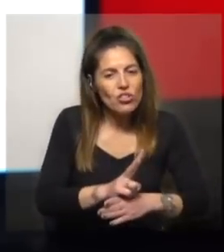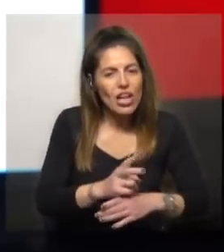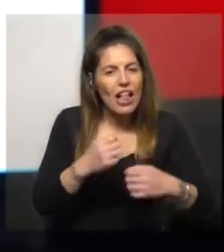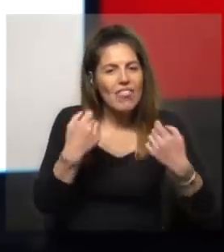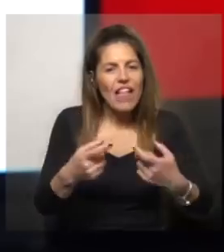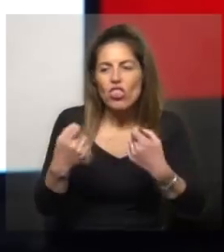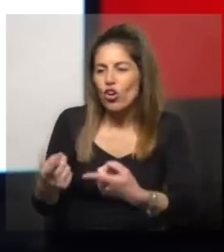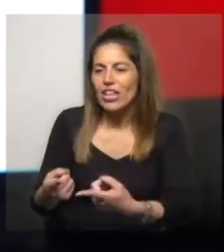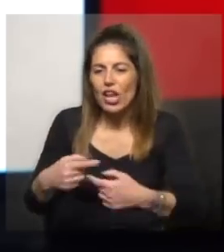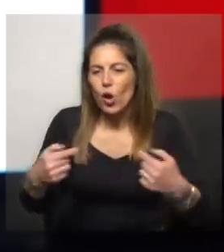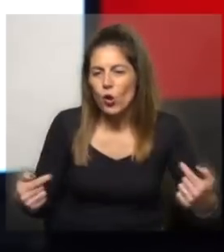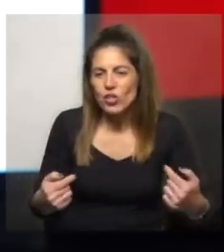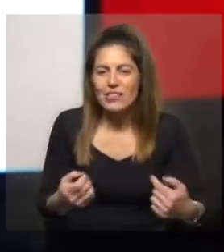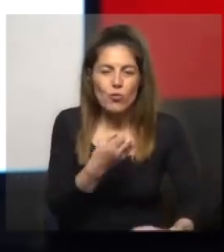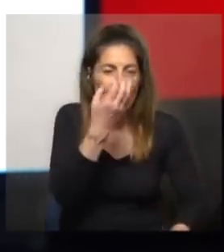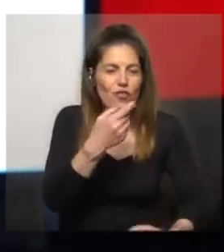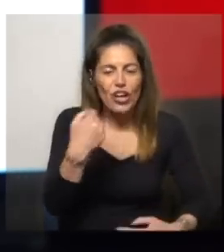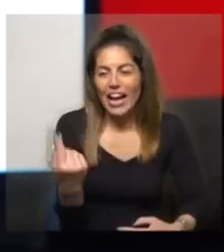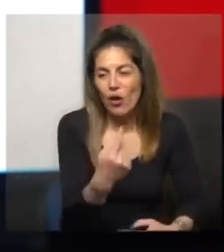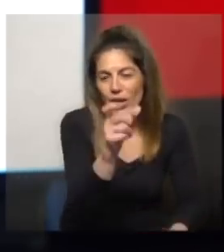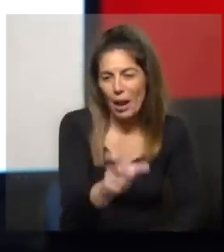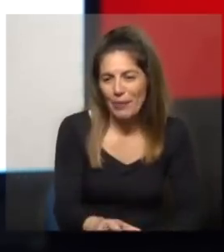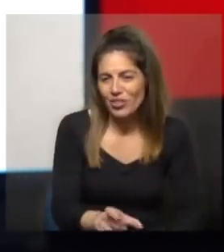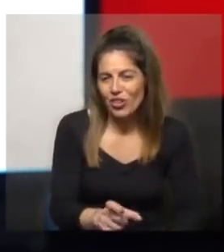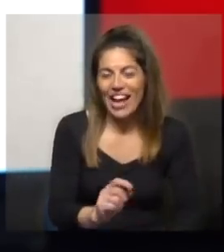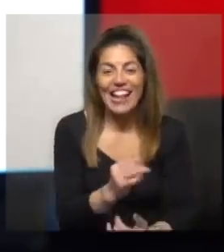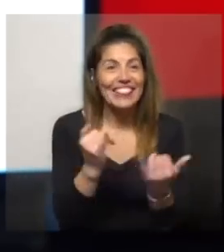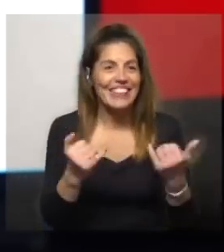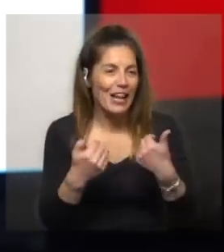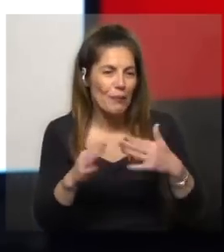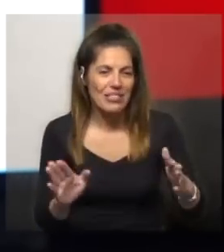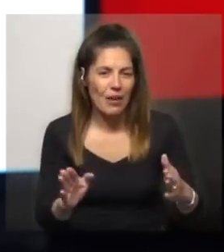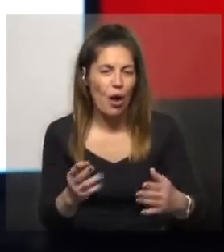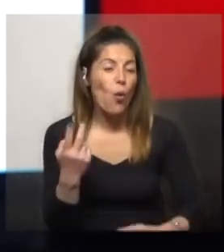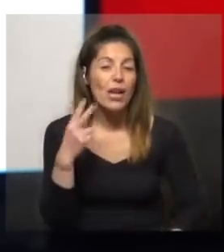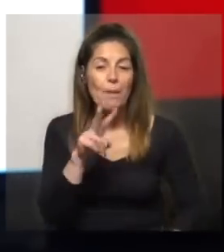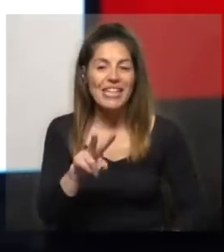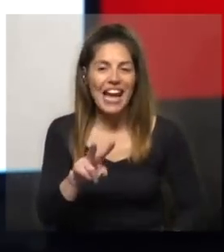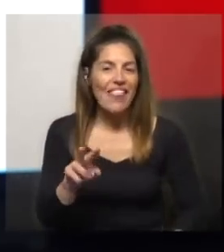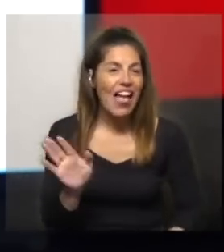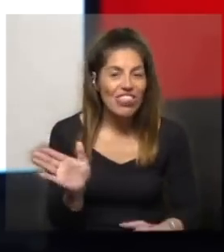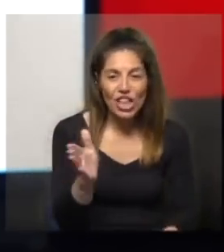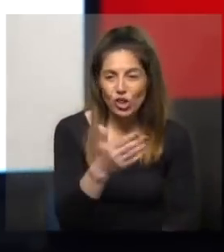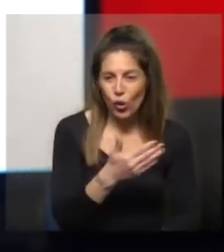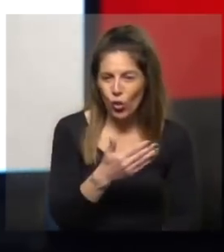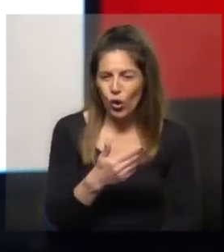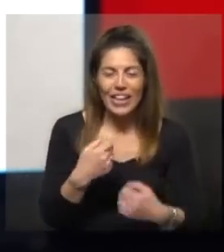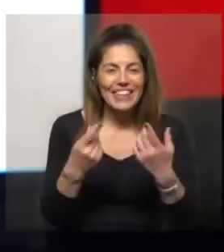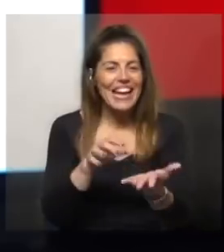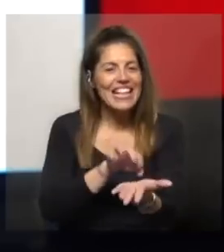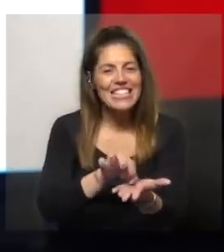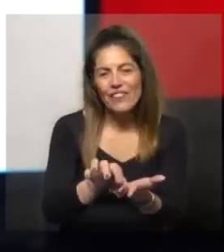un Jazmín a cada persona que iba el día que se inauguraba hay una una mirada de un todo y de y de poner al servicio